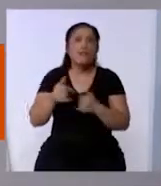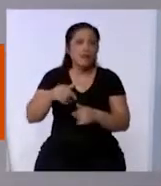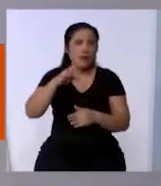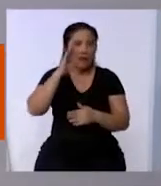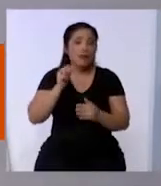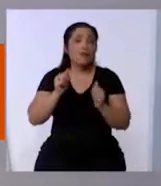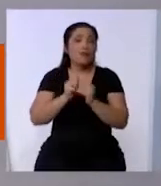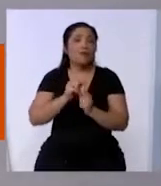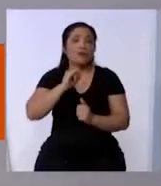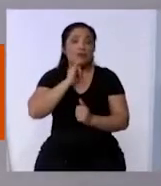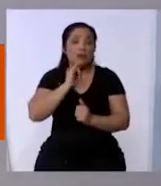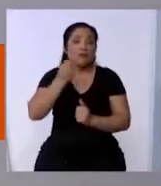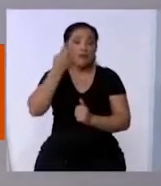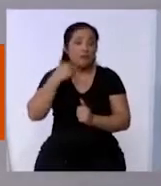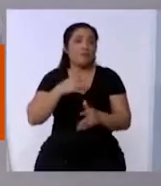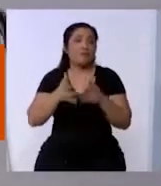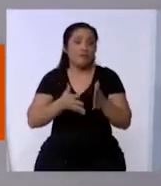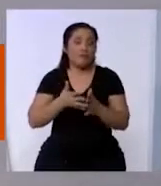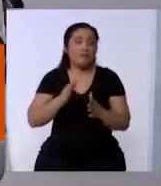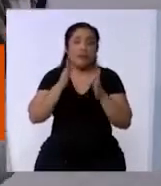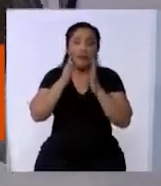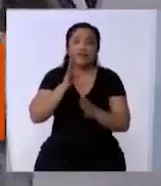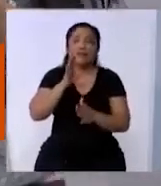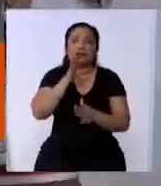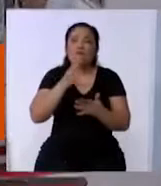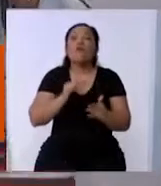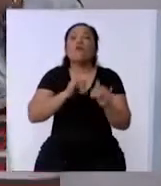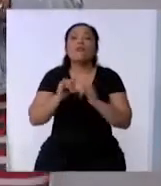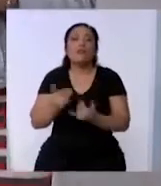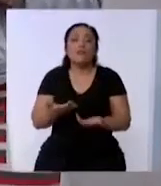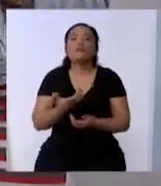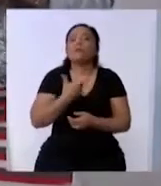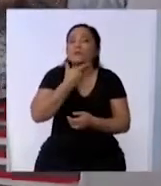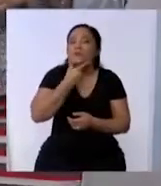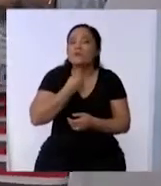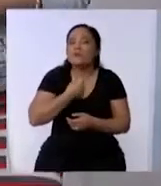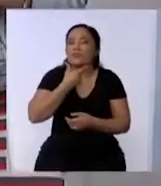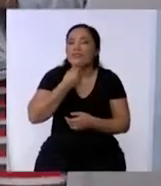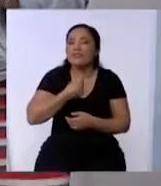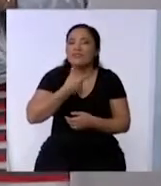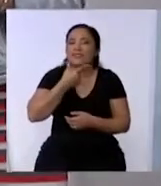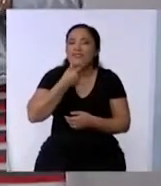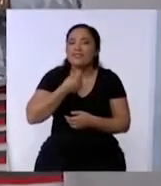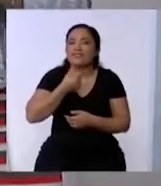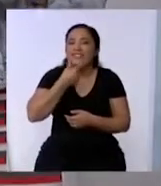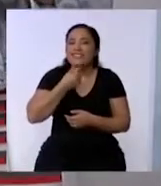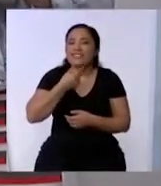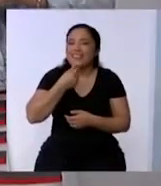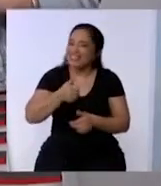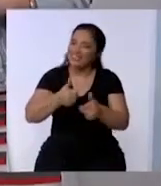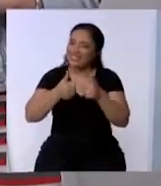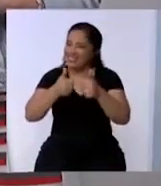nuestra intérprete de lengua de señas, así que profe Rodri, atento, ¿cómo se dice el día jueves? ¿No? A ver. A ver. Ahí, muy